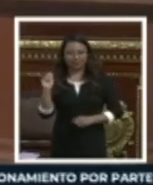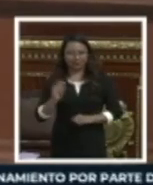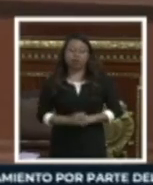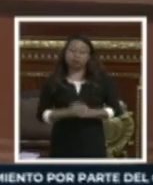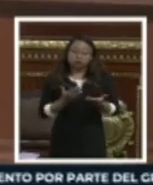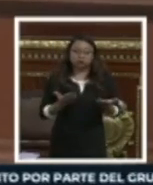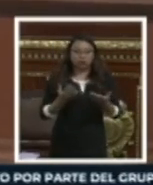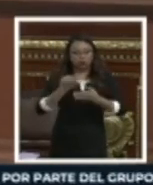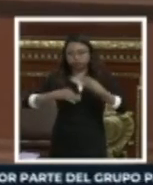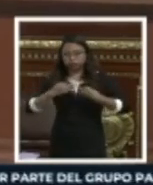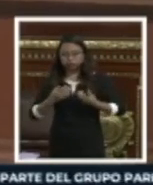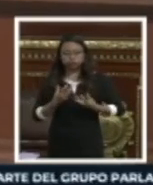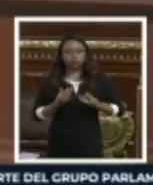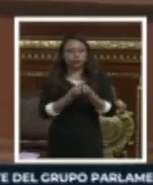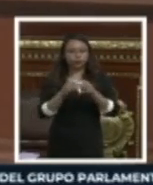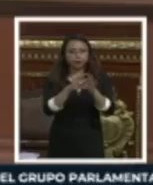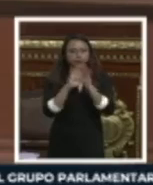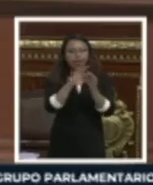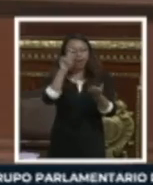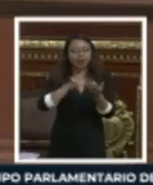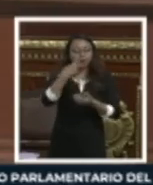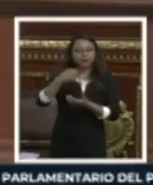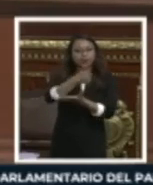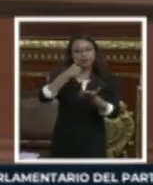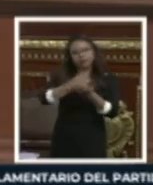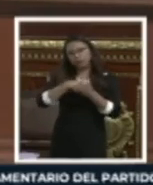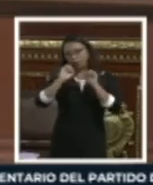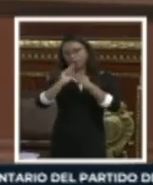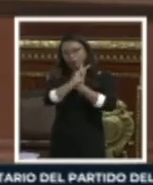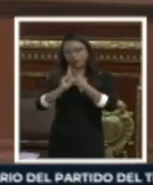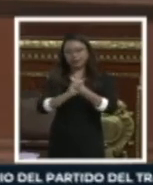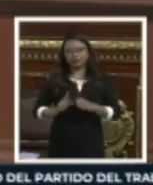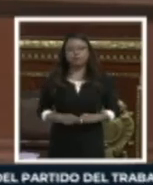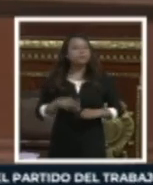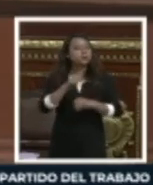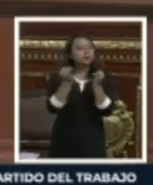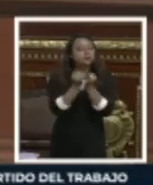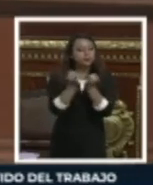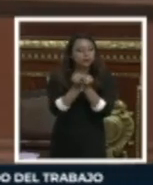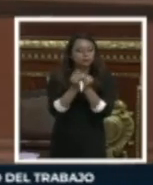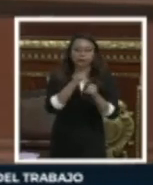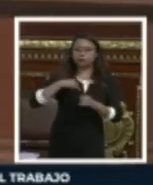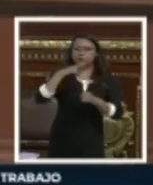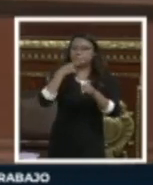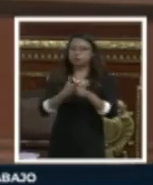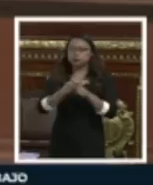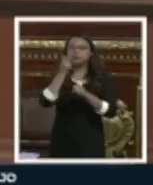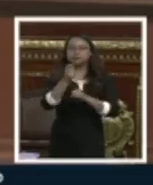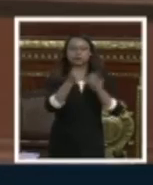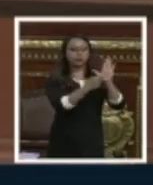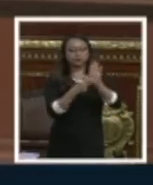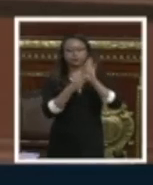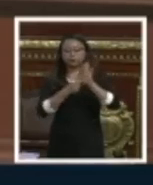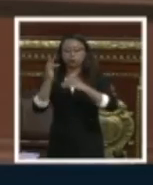estado consolidando en esta ciudad y en este país. Pero además, nos toca demostrar que los gobiernos